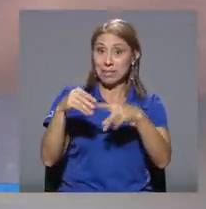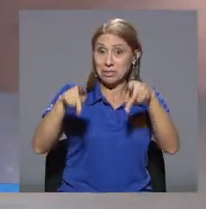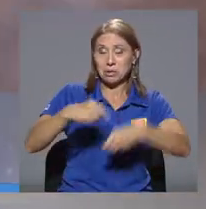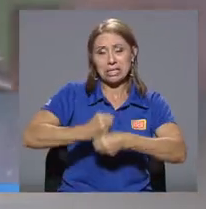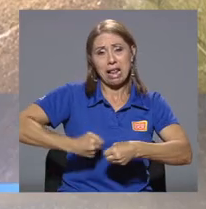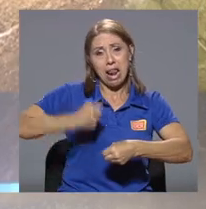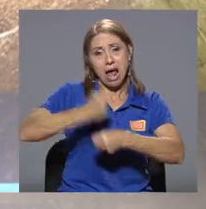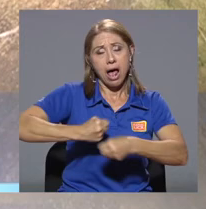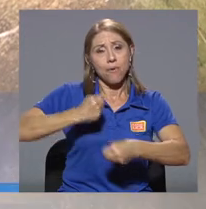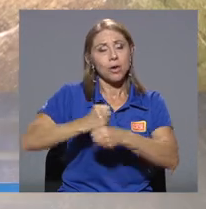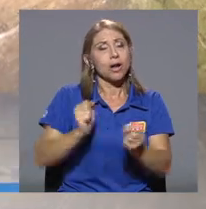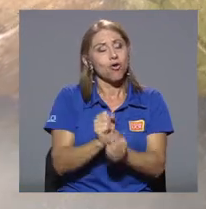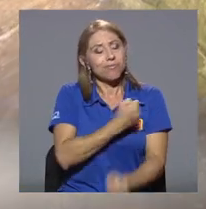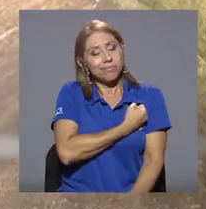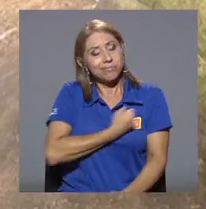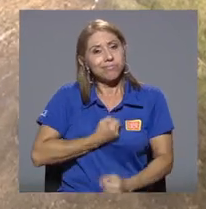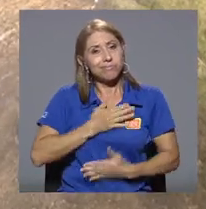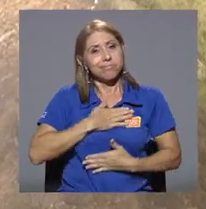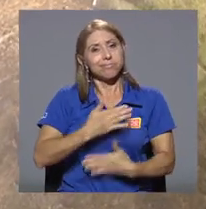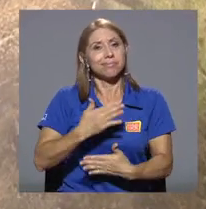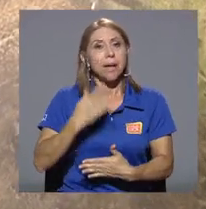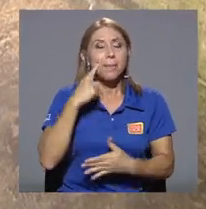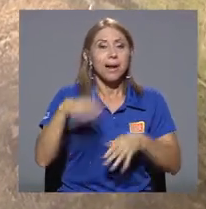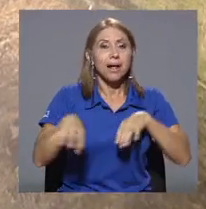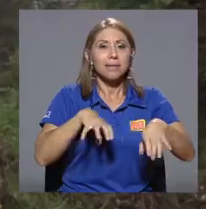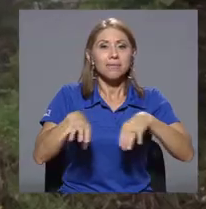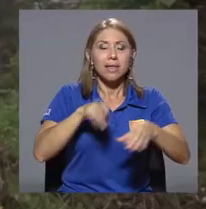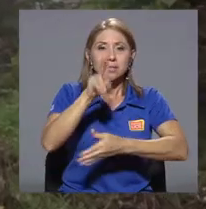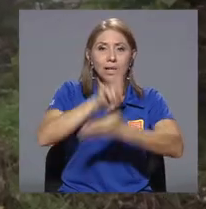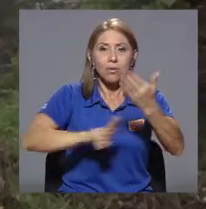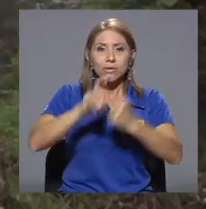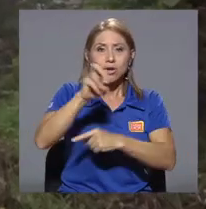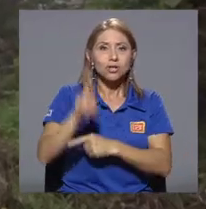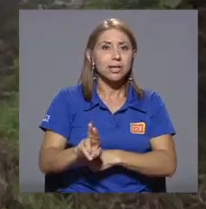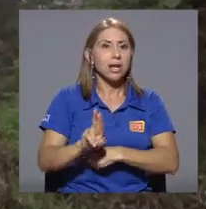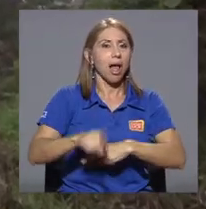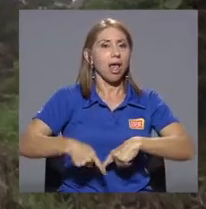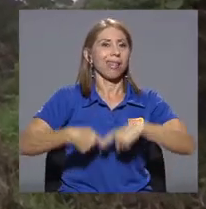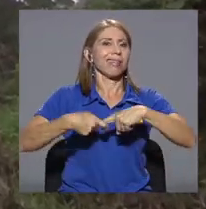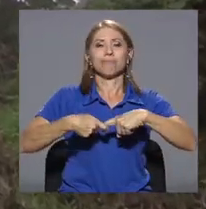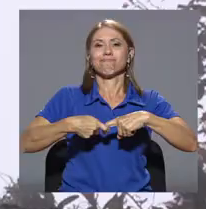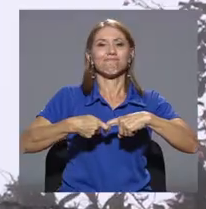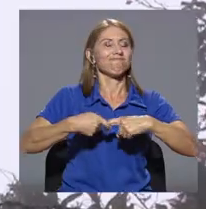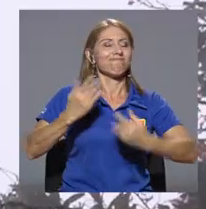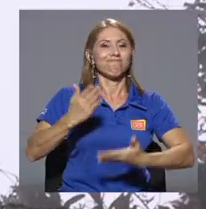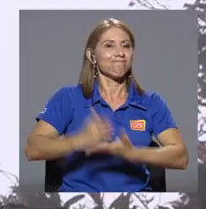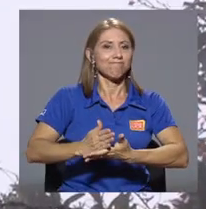mucha dedicación y entrega para que las actividades de la Universidad de Costa Rica no se detengan